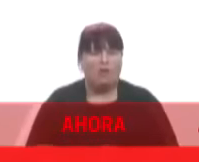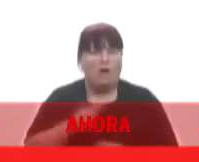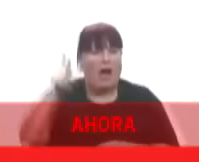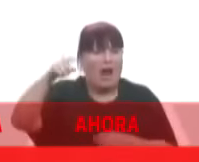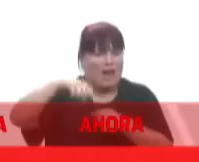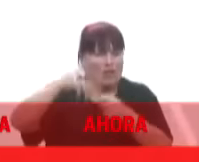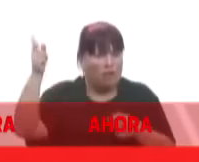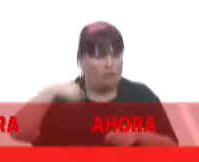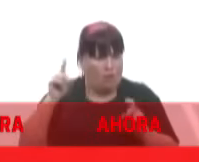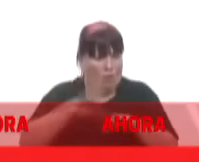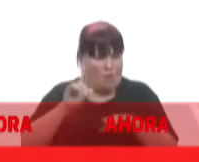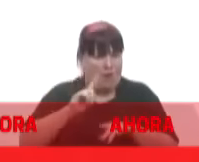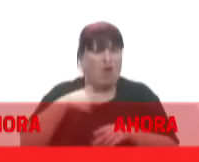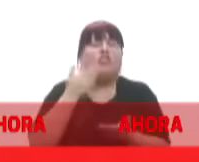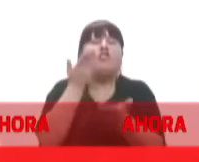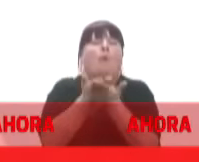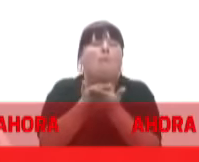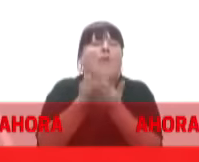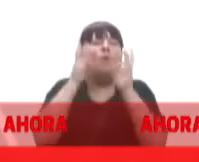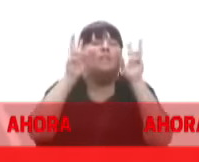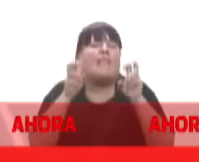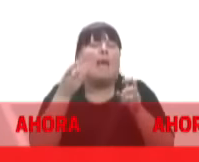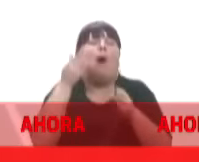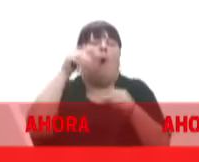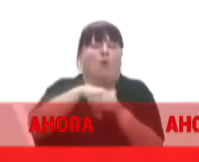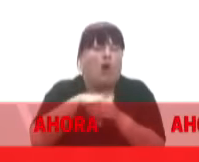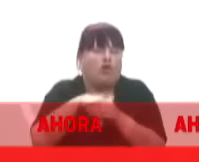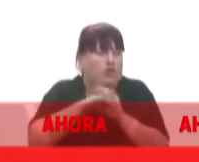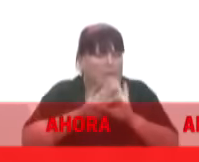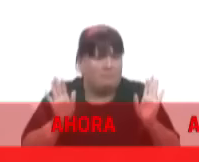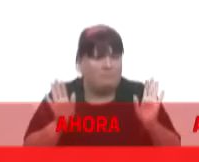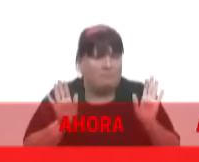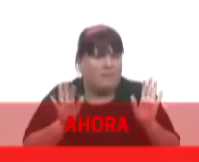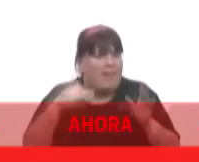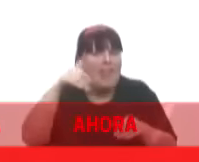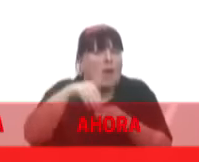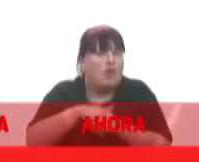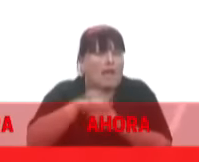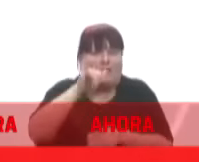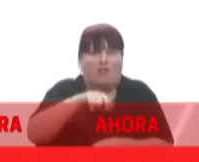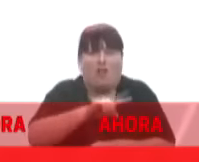allá. Listo, hice una moción específica para que se vote esto. Hay que votarlo.